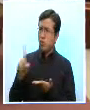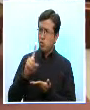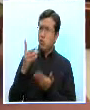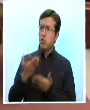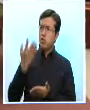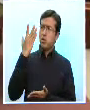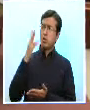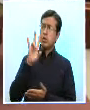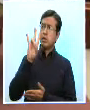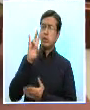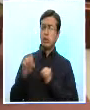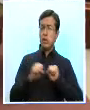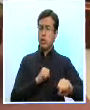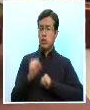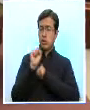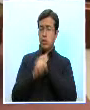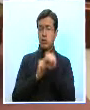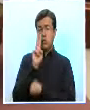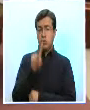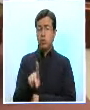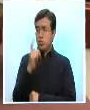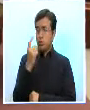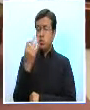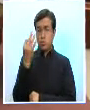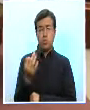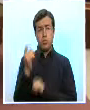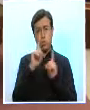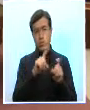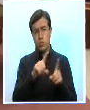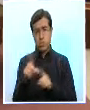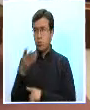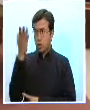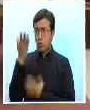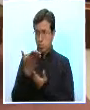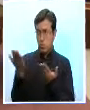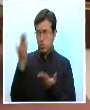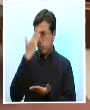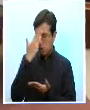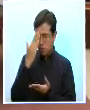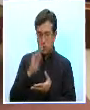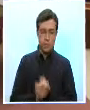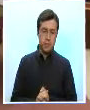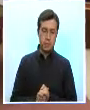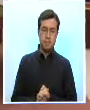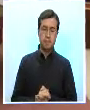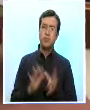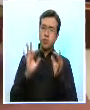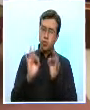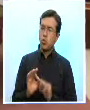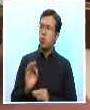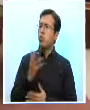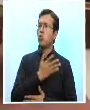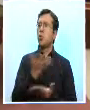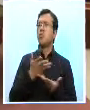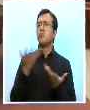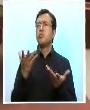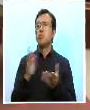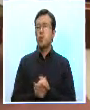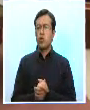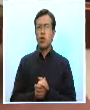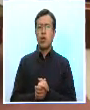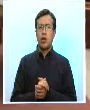Data del Siete de mayo del año 2011 cuando hubo una consulta popular Ustedes deben tener conocimiento de aquello en donde hubo un pronunciamiento de carácter